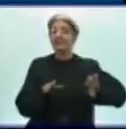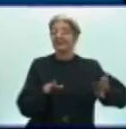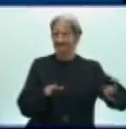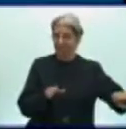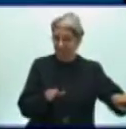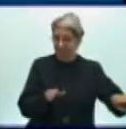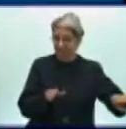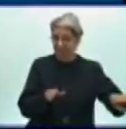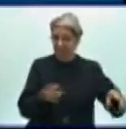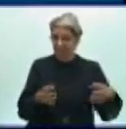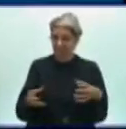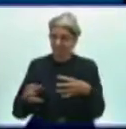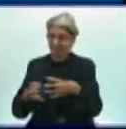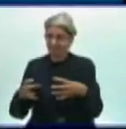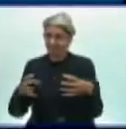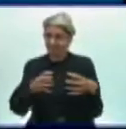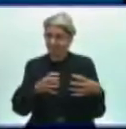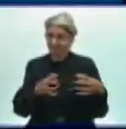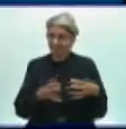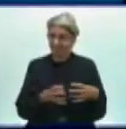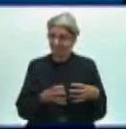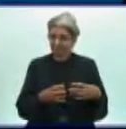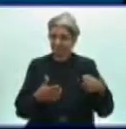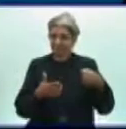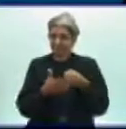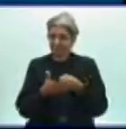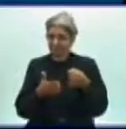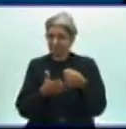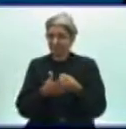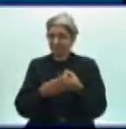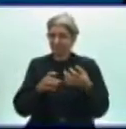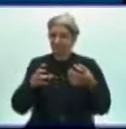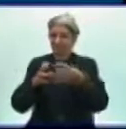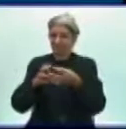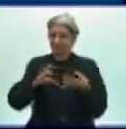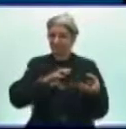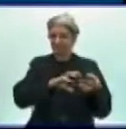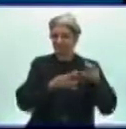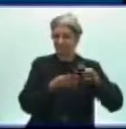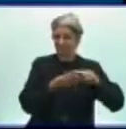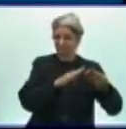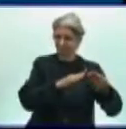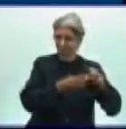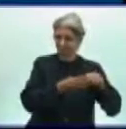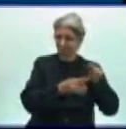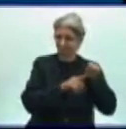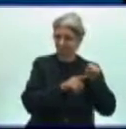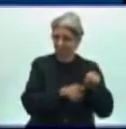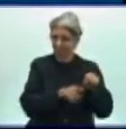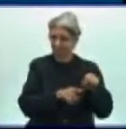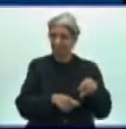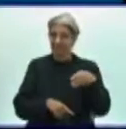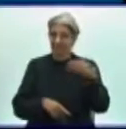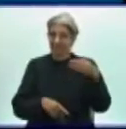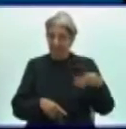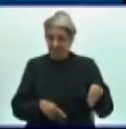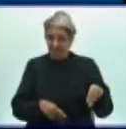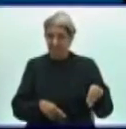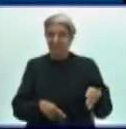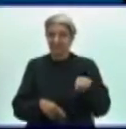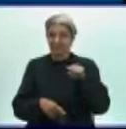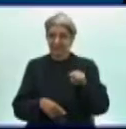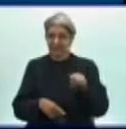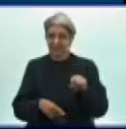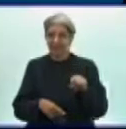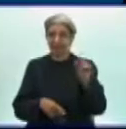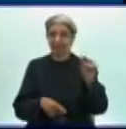el tribalismo y el enfrentamiento entre etnias fueron situaciones que aprovecharon los colonizadores